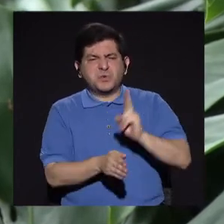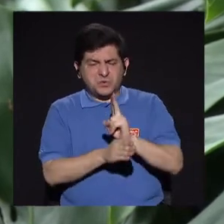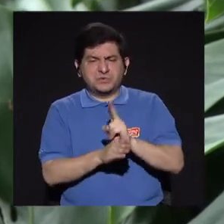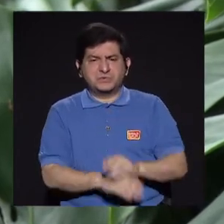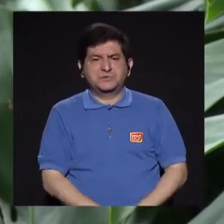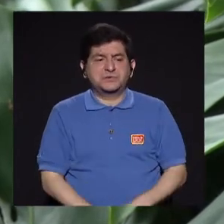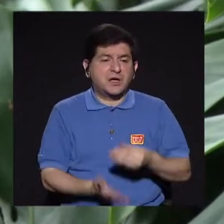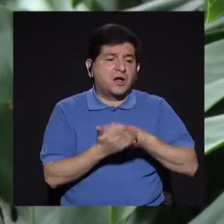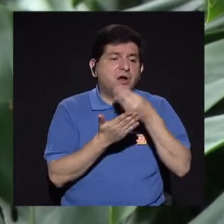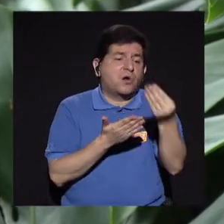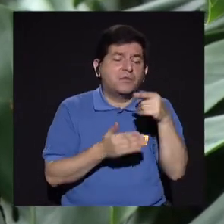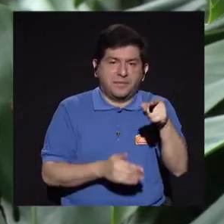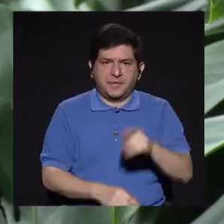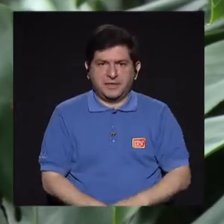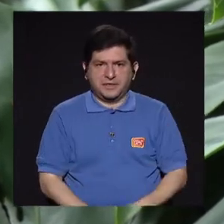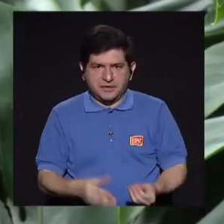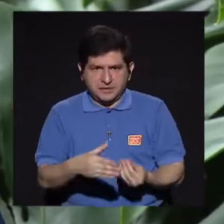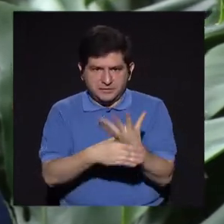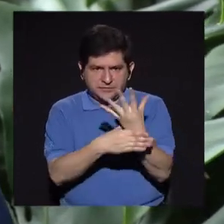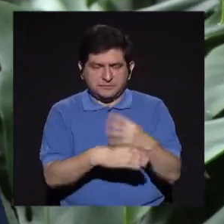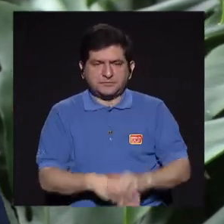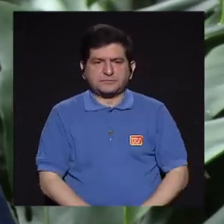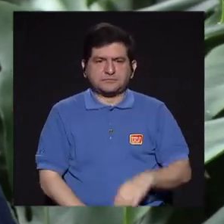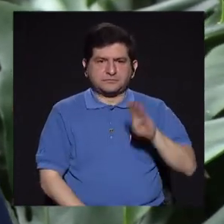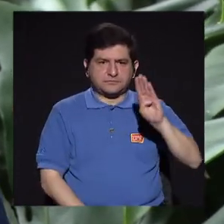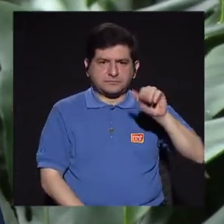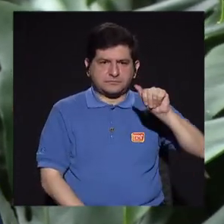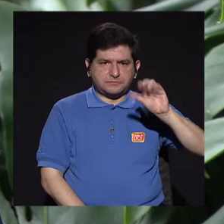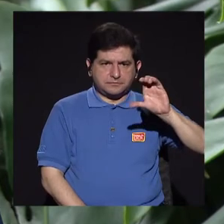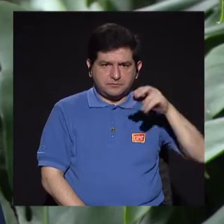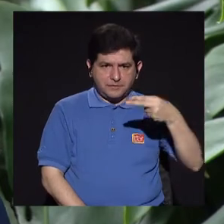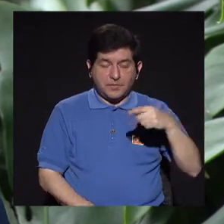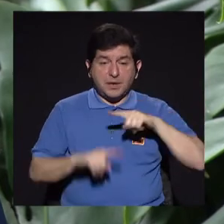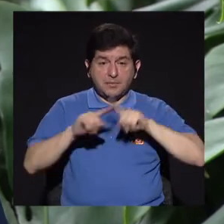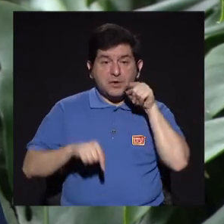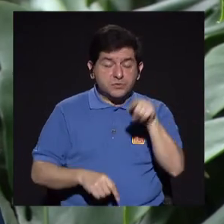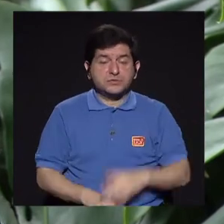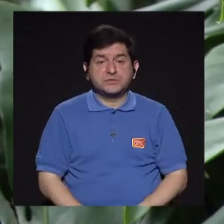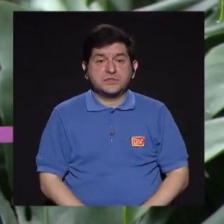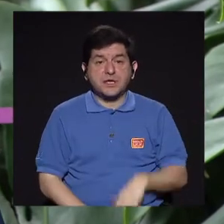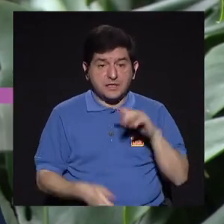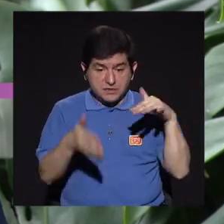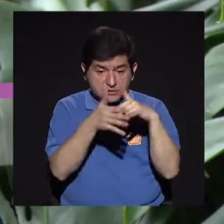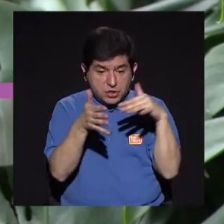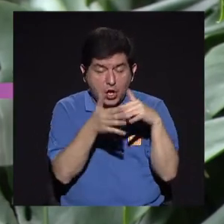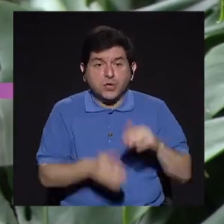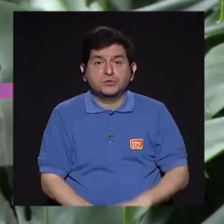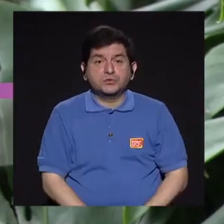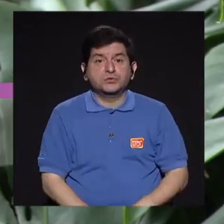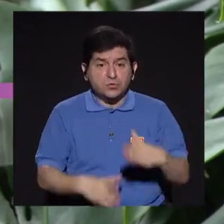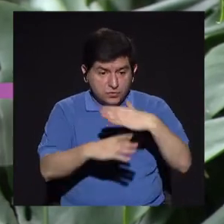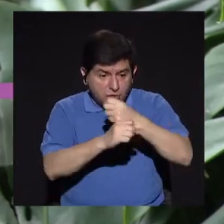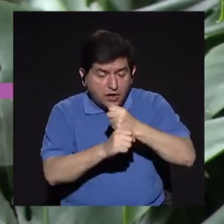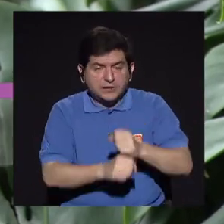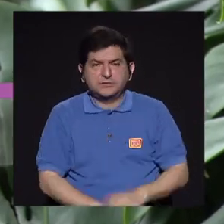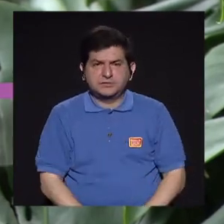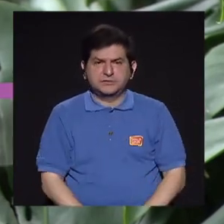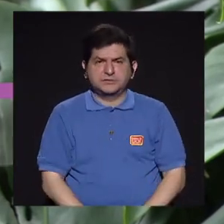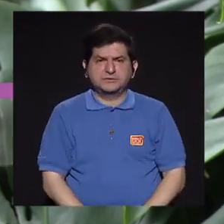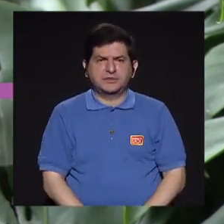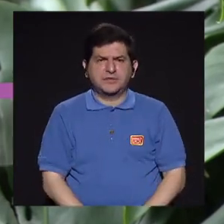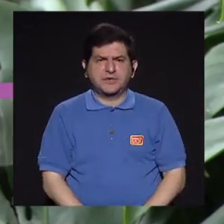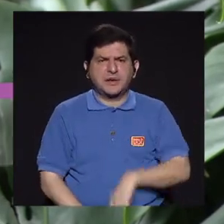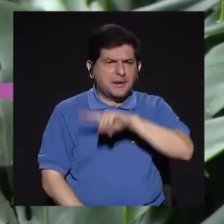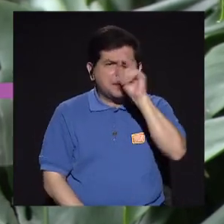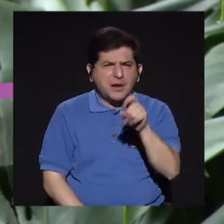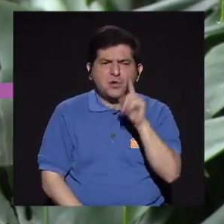Y vaya y se compra la florecita de Bach, pero ustedes hacen todo un estudio clínico, ustedes son médicos y por lo tanto me gustaría hablar cómo